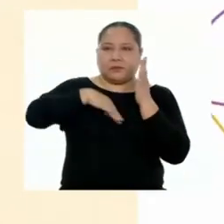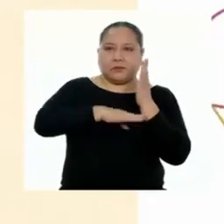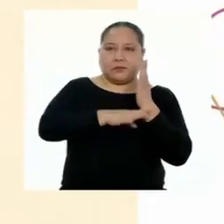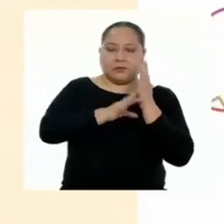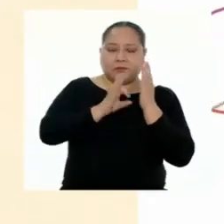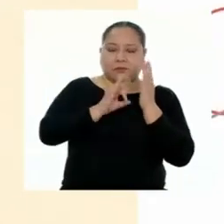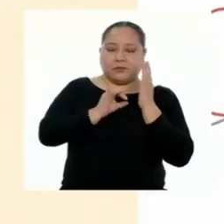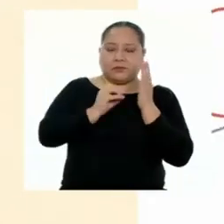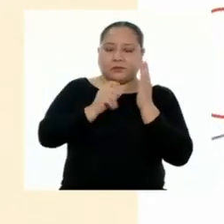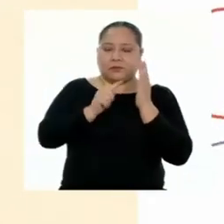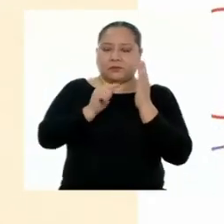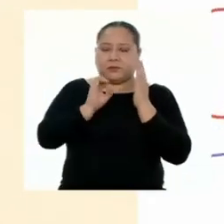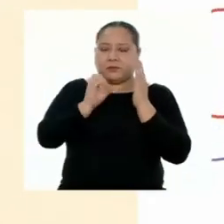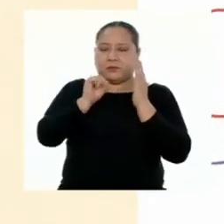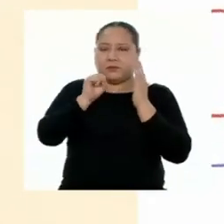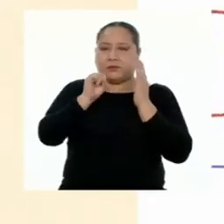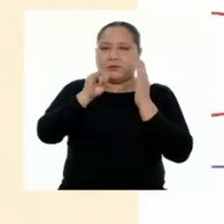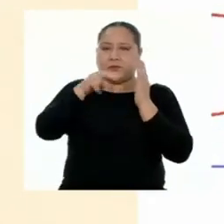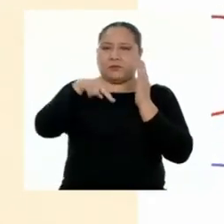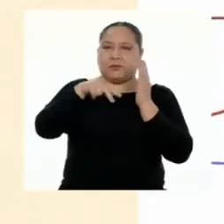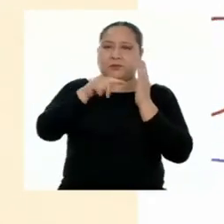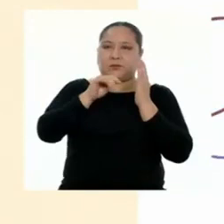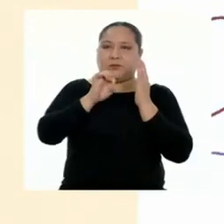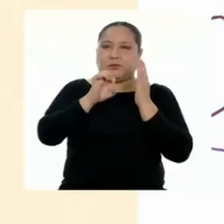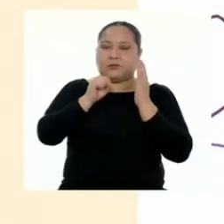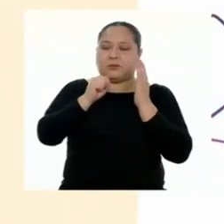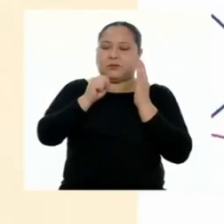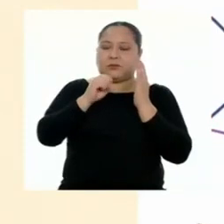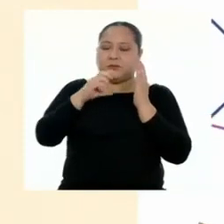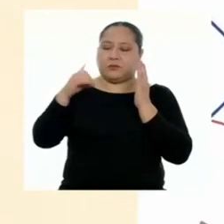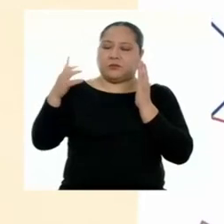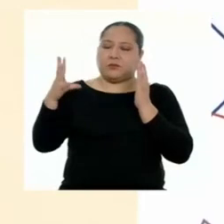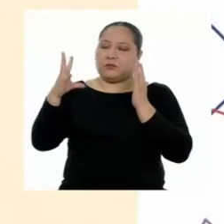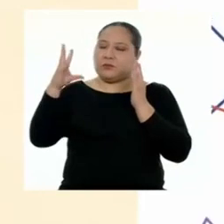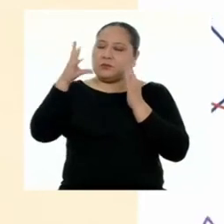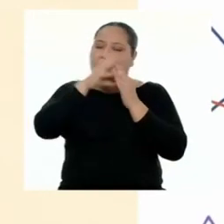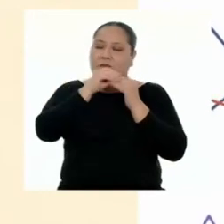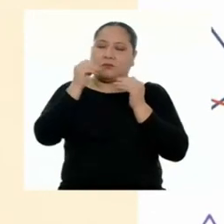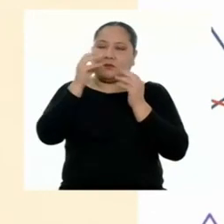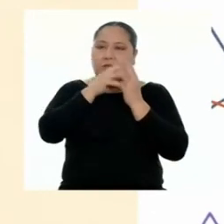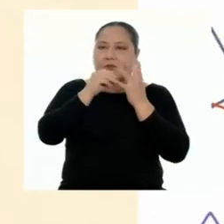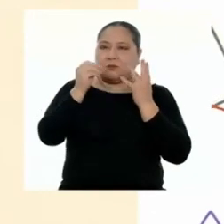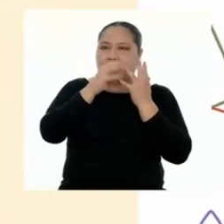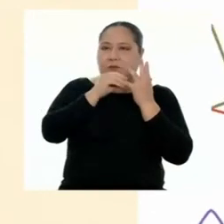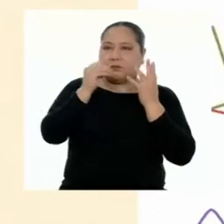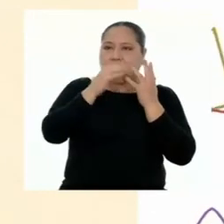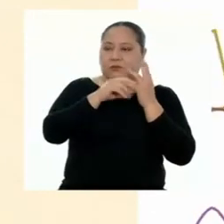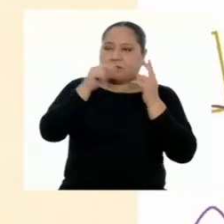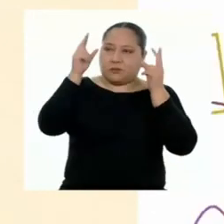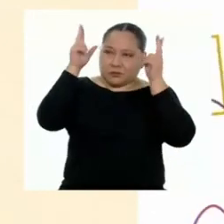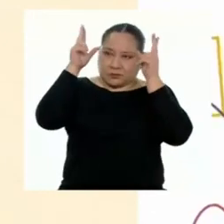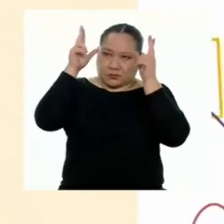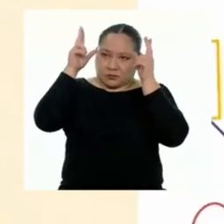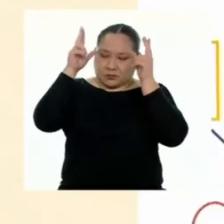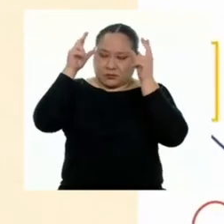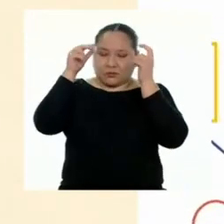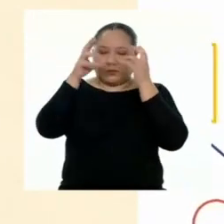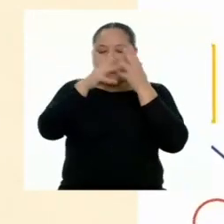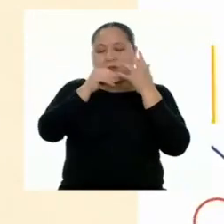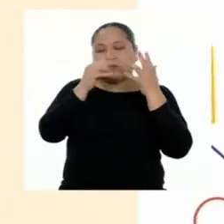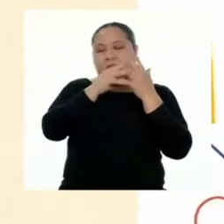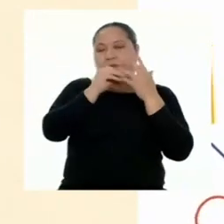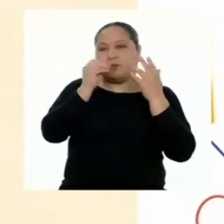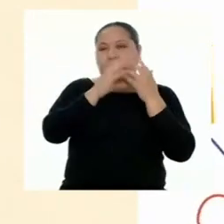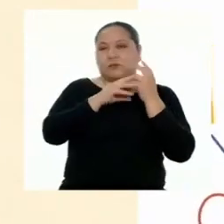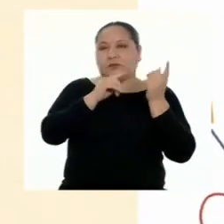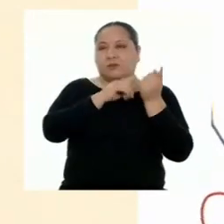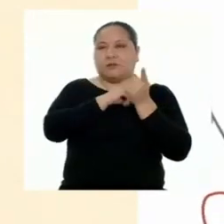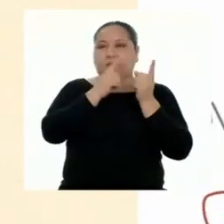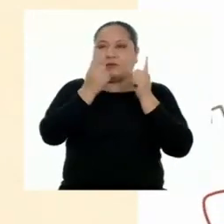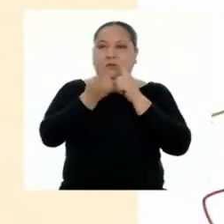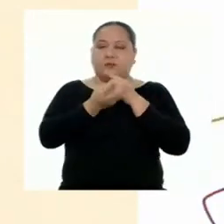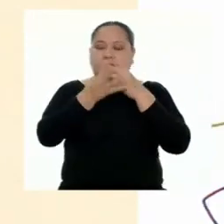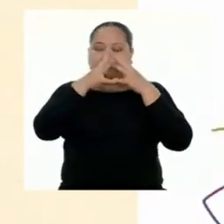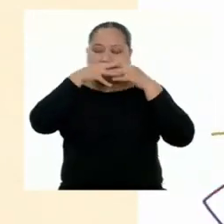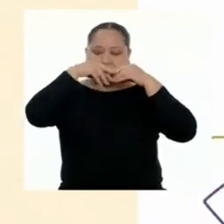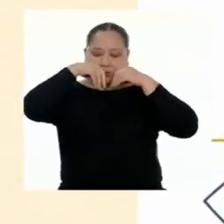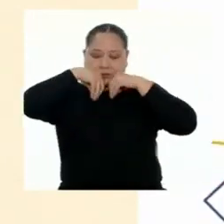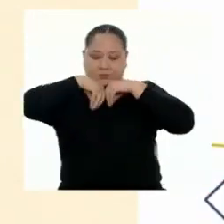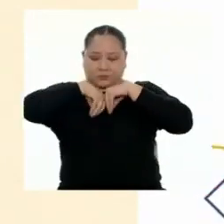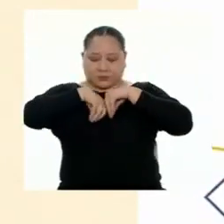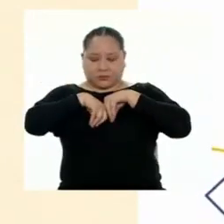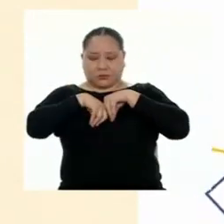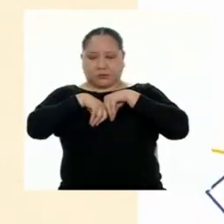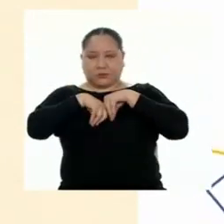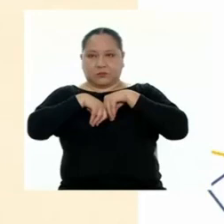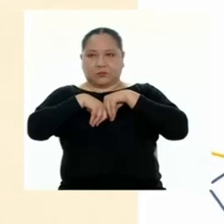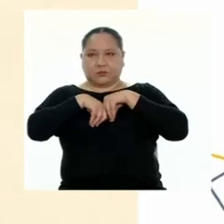fotosíntesis. Luego, cuando un herbívoro se alimenta de ellas, por ejemplo, un conejo, la energía es transferida en parte hacia